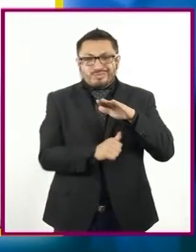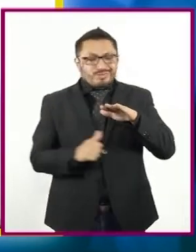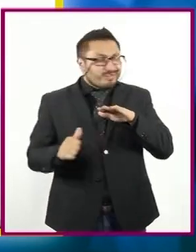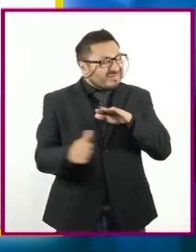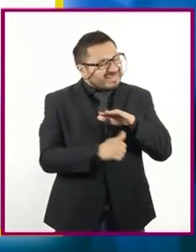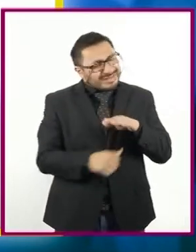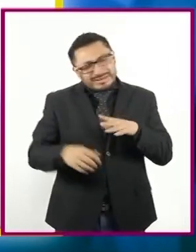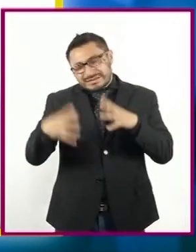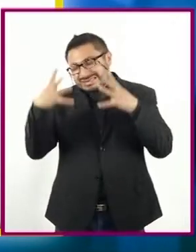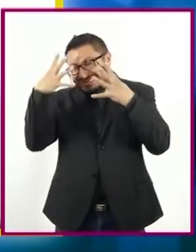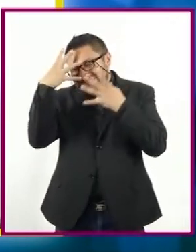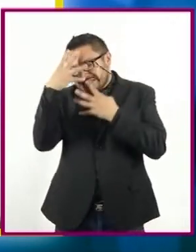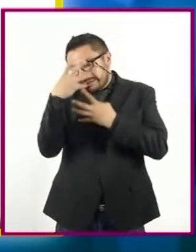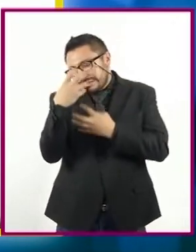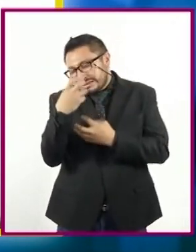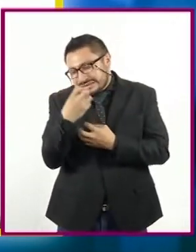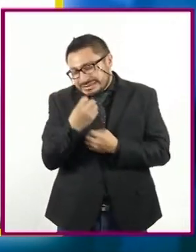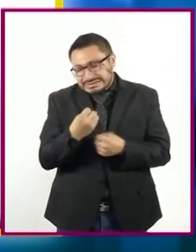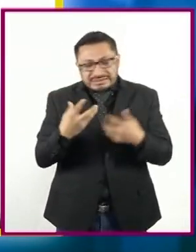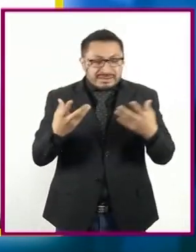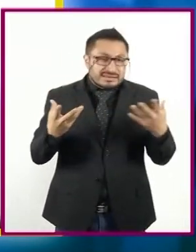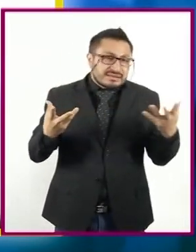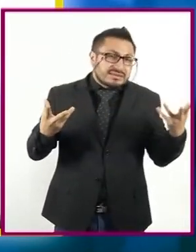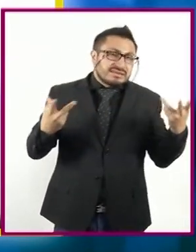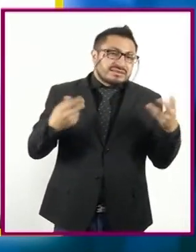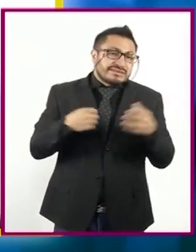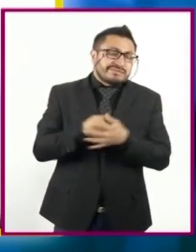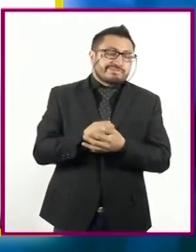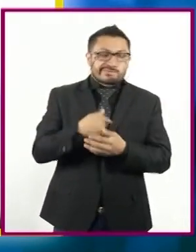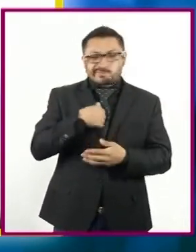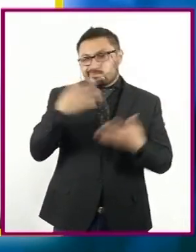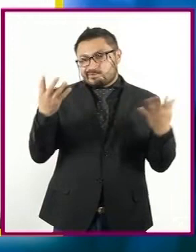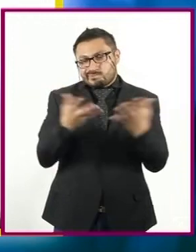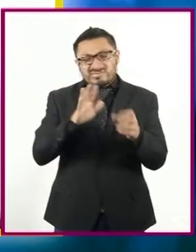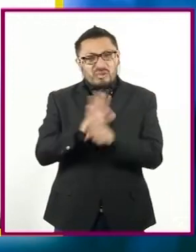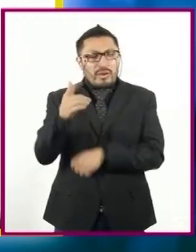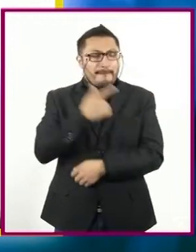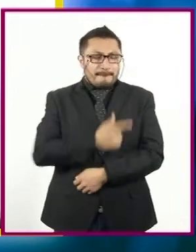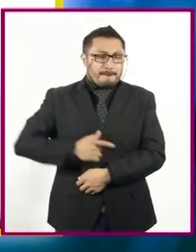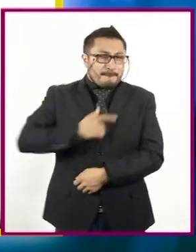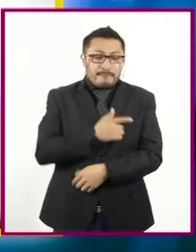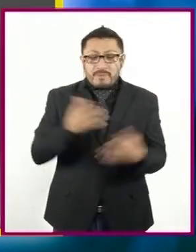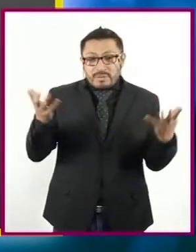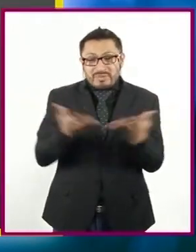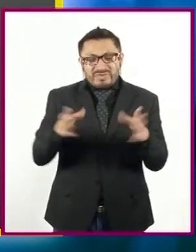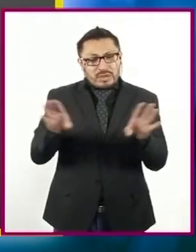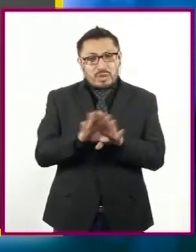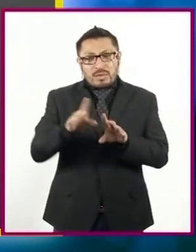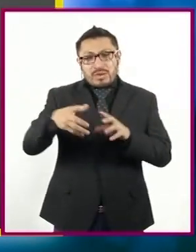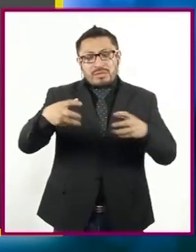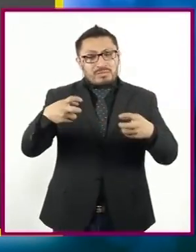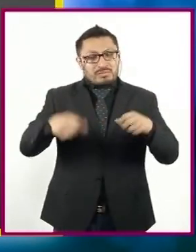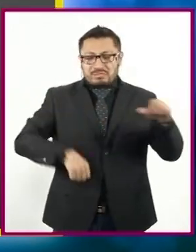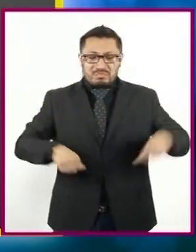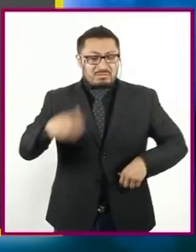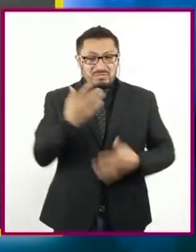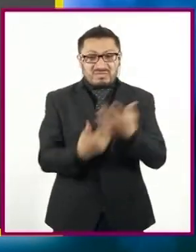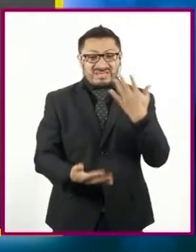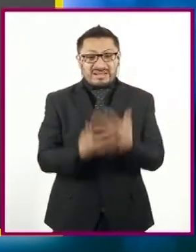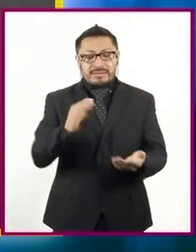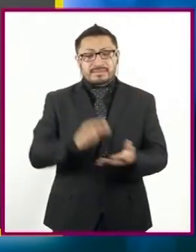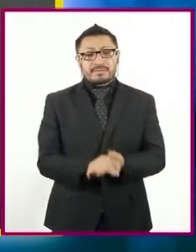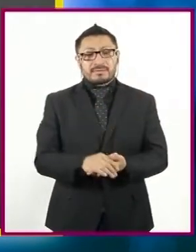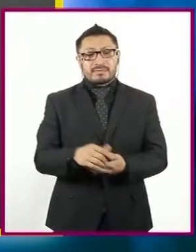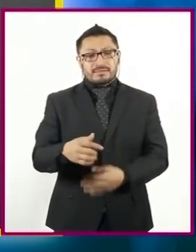veces estoy triste y hago lo que me gusta hacer como manualidades. He sentido el encierro en